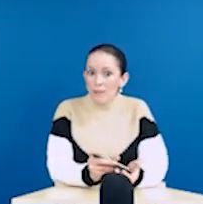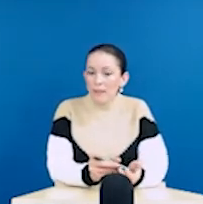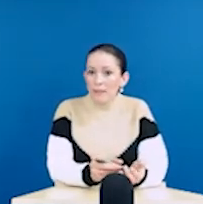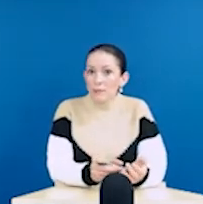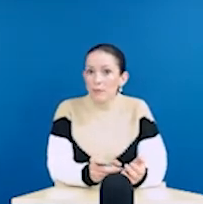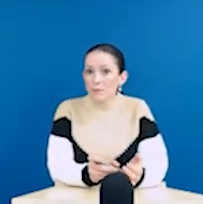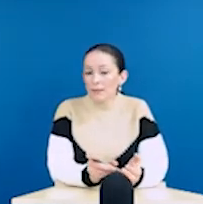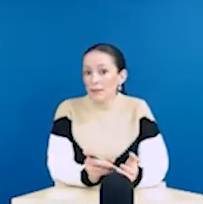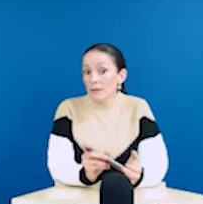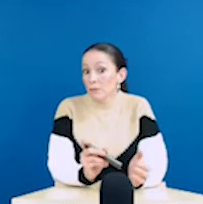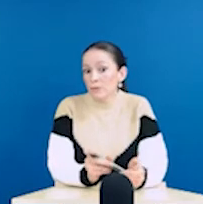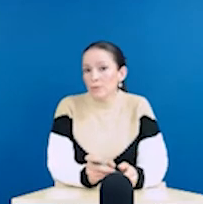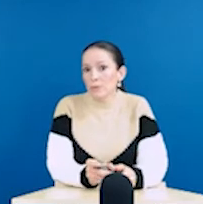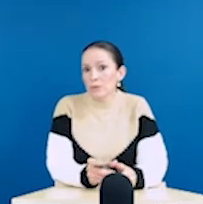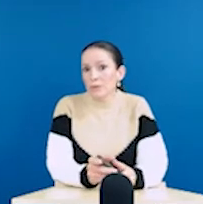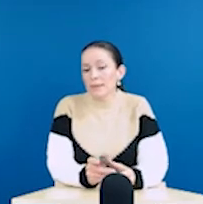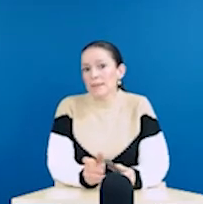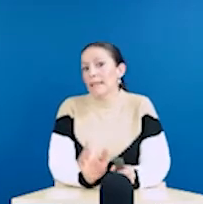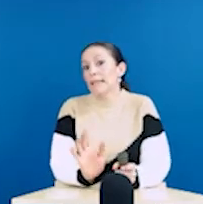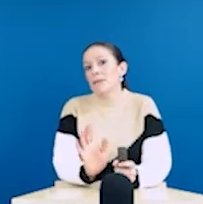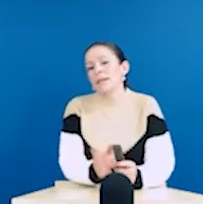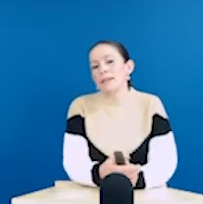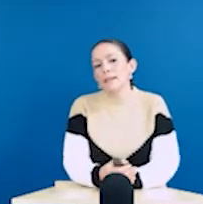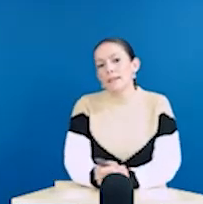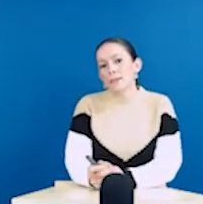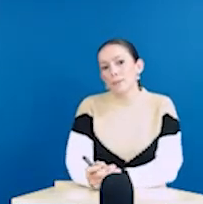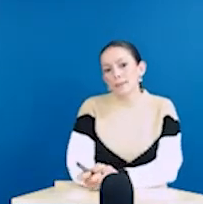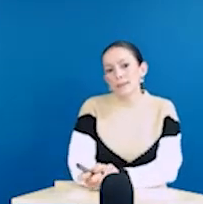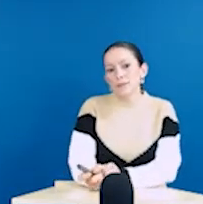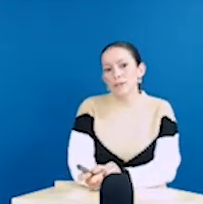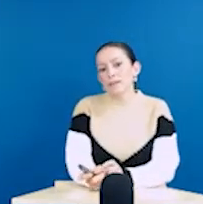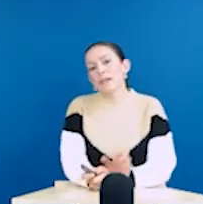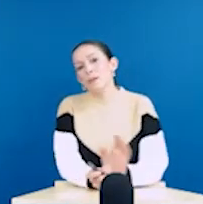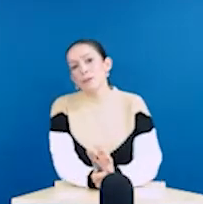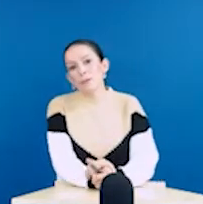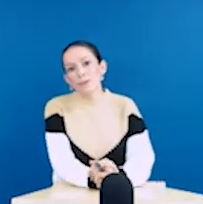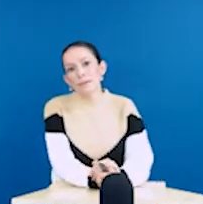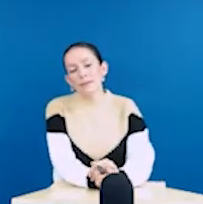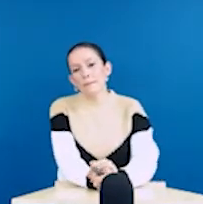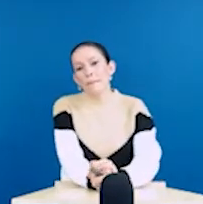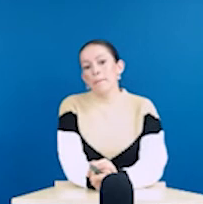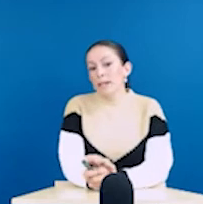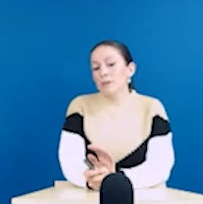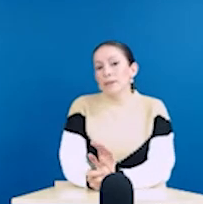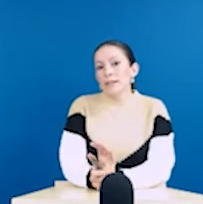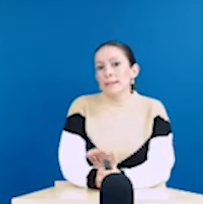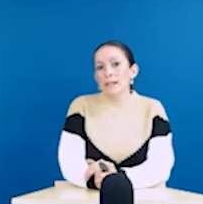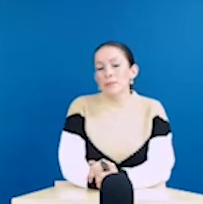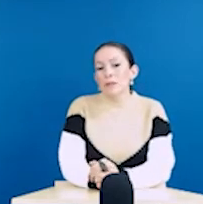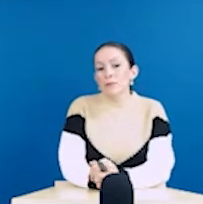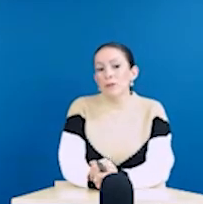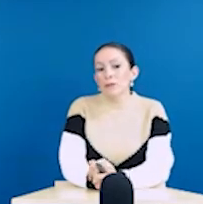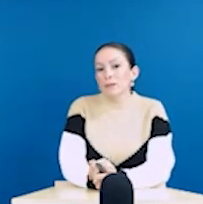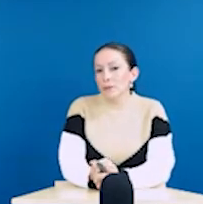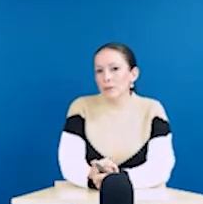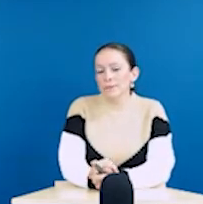es el estado mental de nuestros pacientes. Nuestros pacientes generalmente son pacientes orientados, entonces, pero si